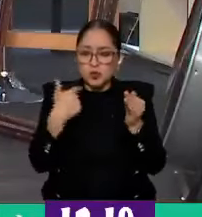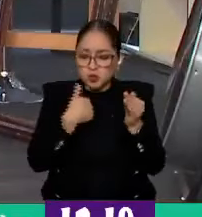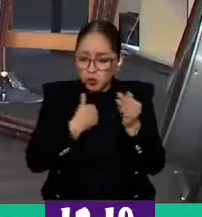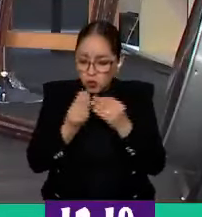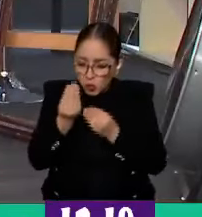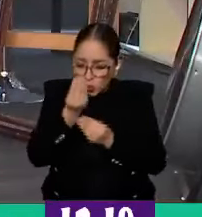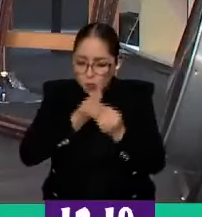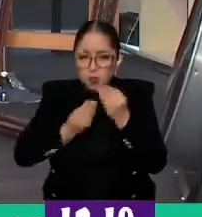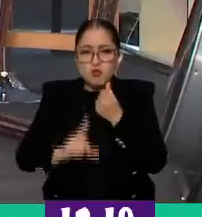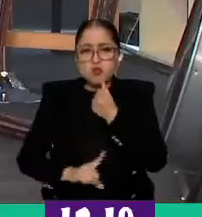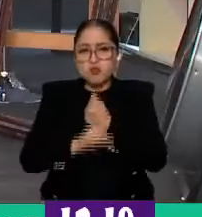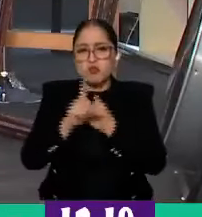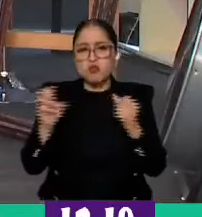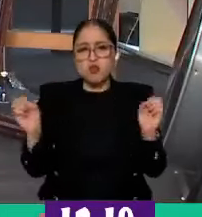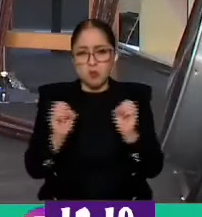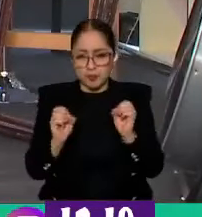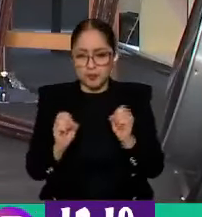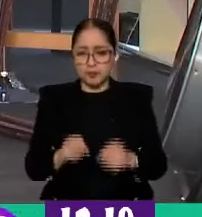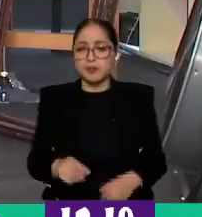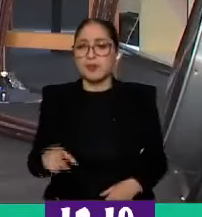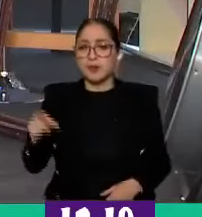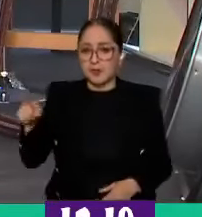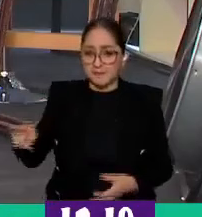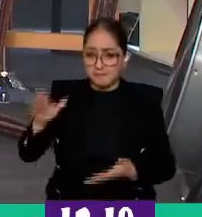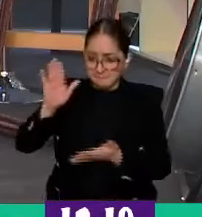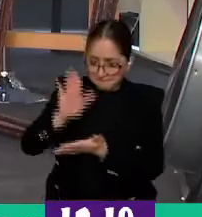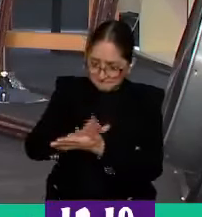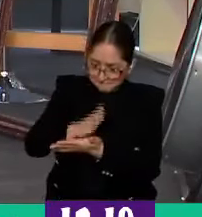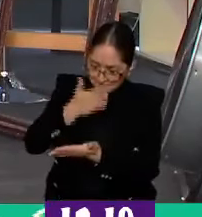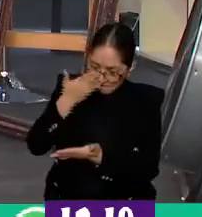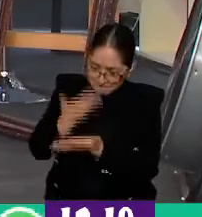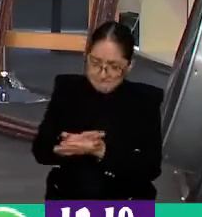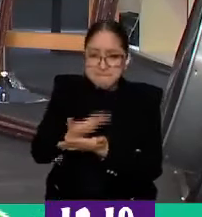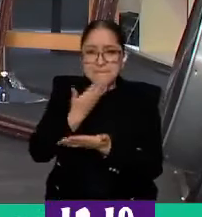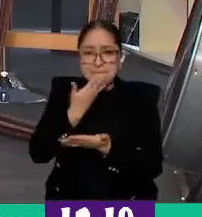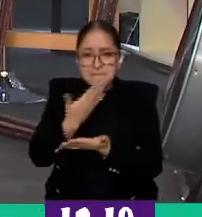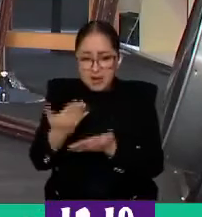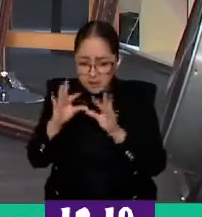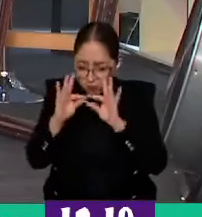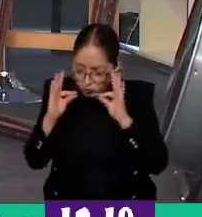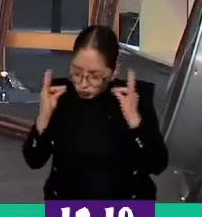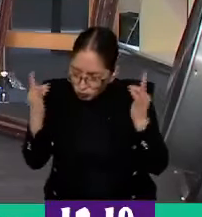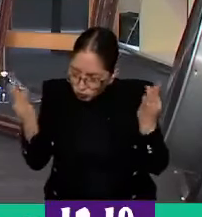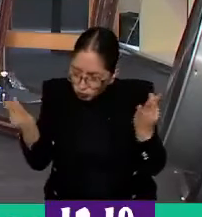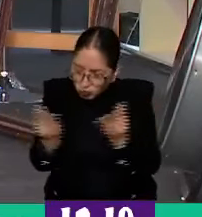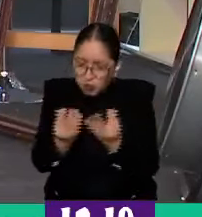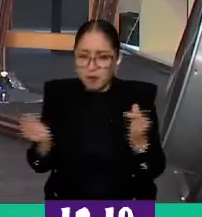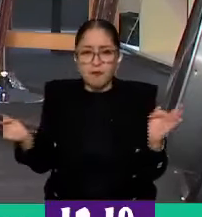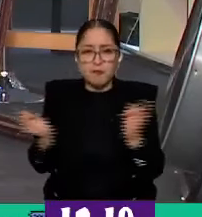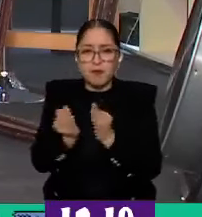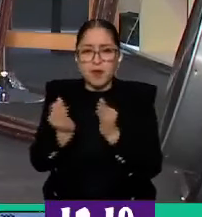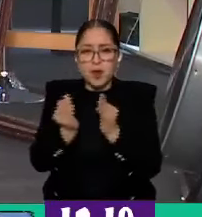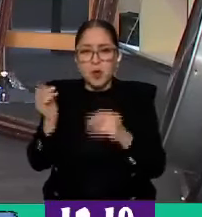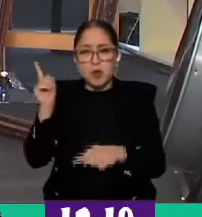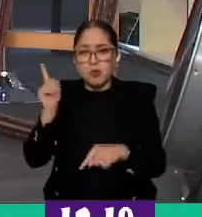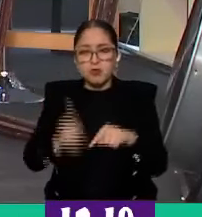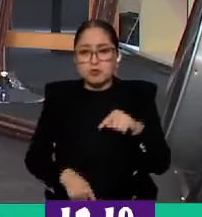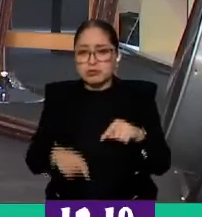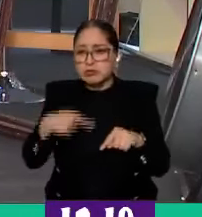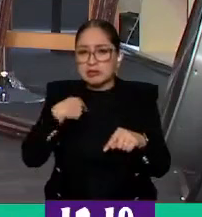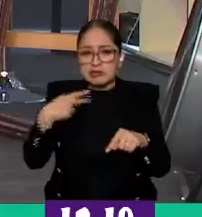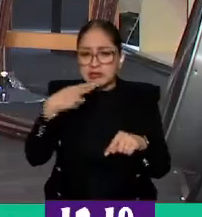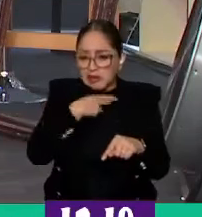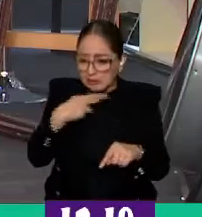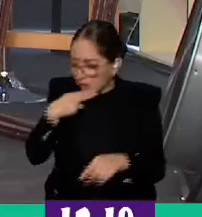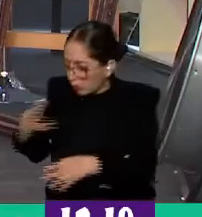problemas? Si está bien hecho, o sea, que está bien empacadito, que nunca se perdió la cadena de frío, que fue así